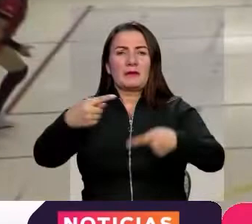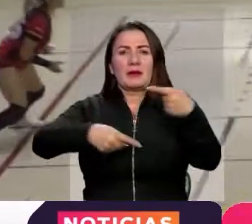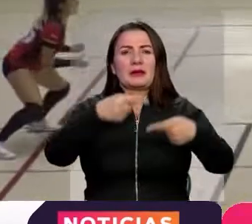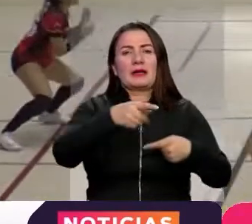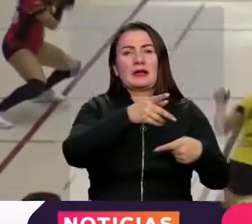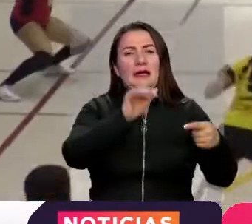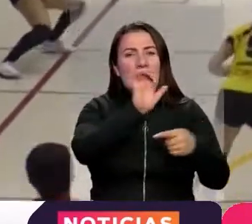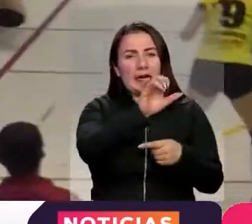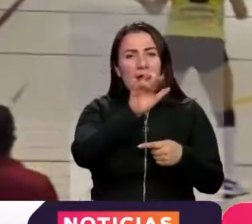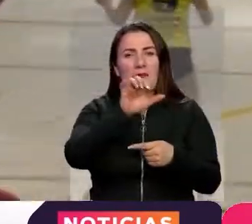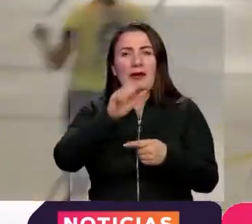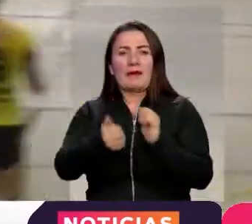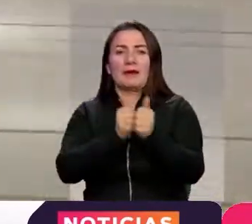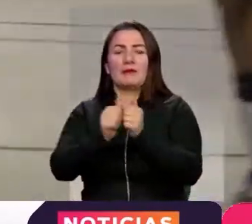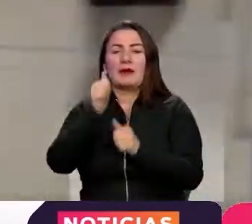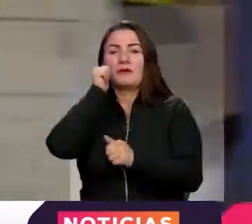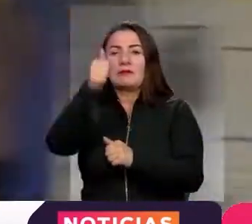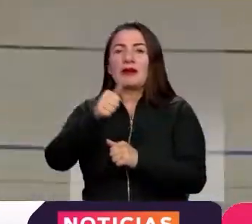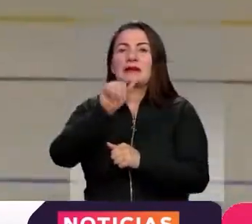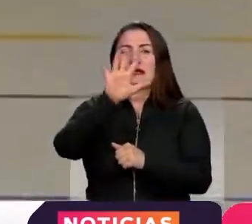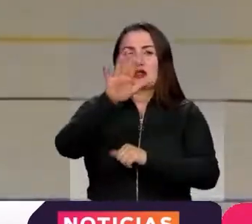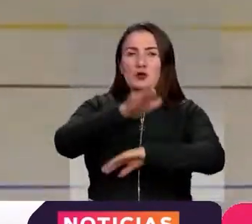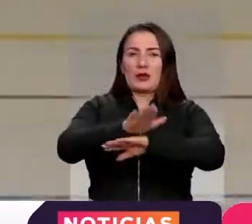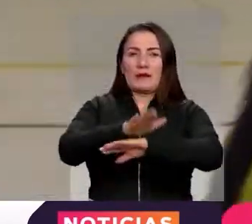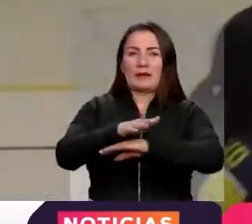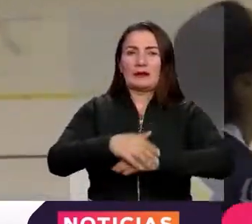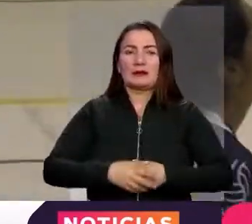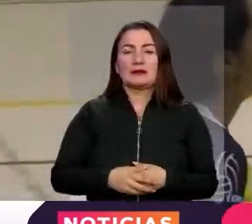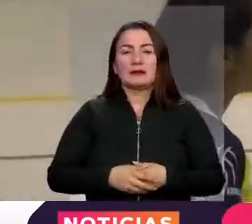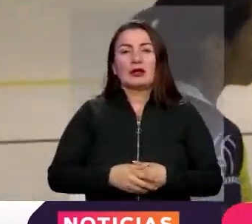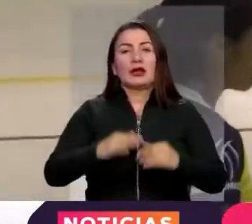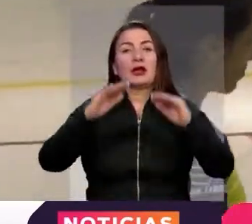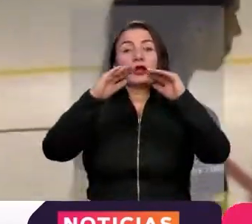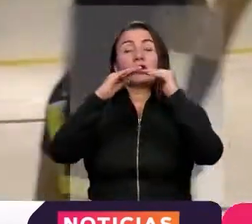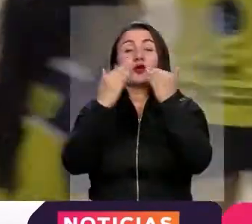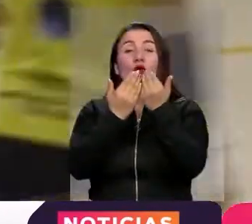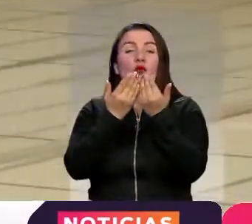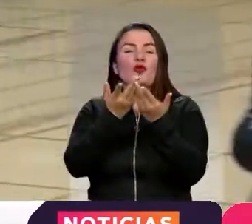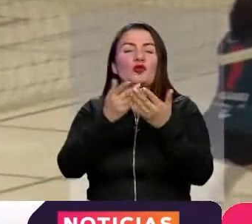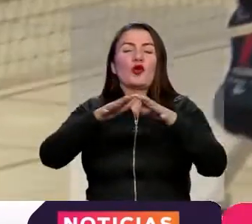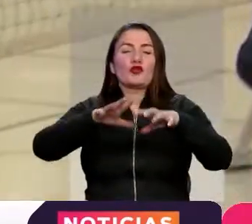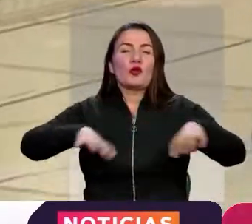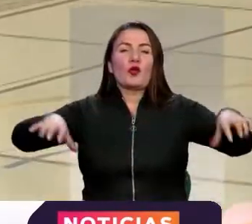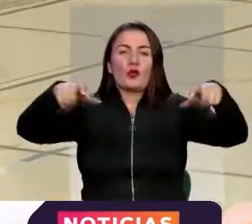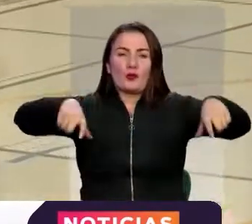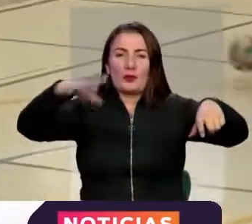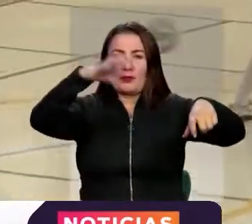Billón y EFA Deportes será mañana a partir de las 5 de la tarde en el Coliseo del Parque Recreo Deportivo El Salitre.